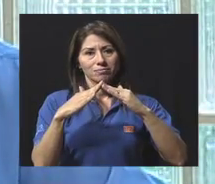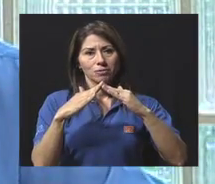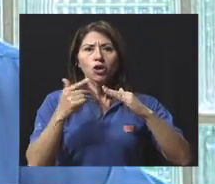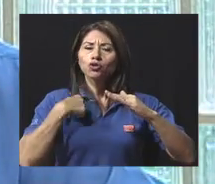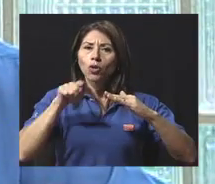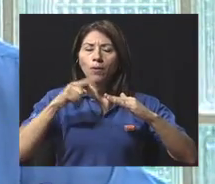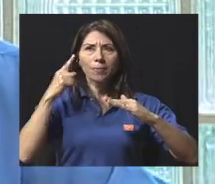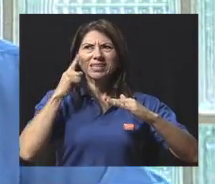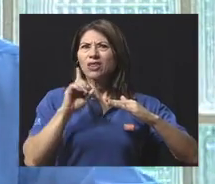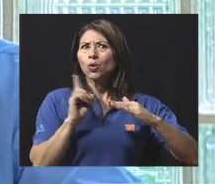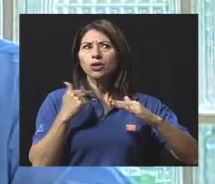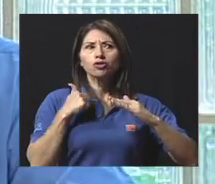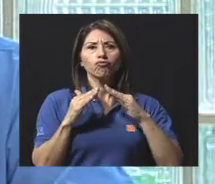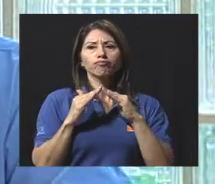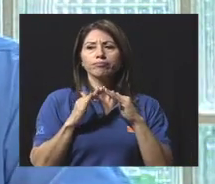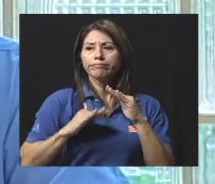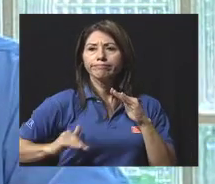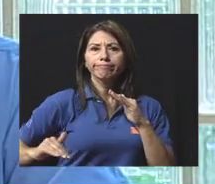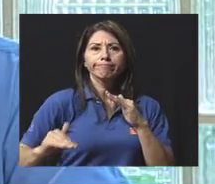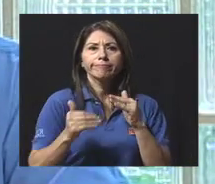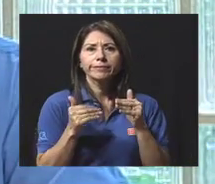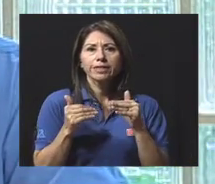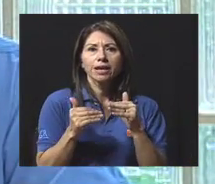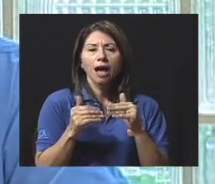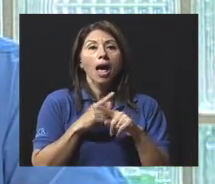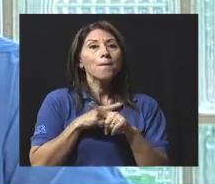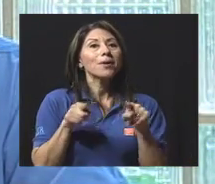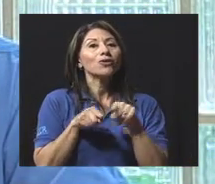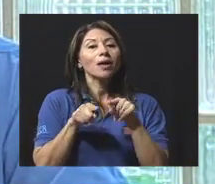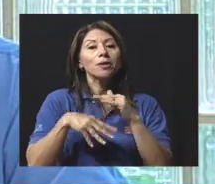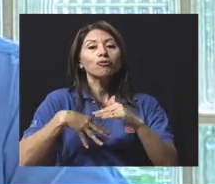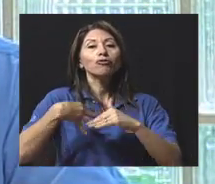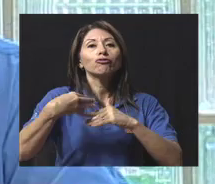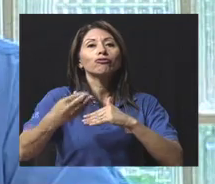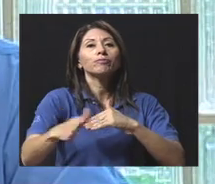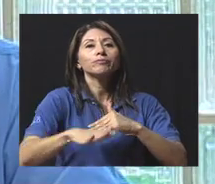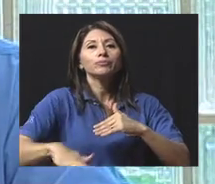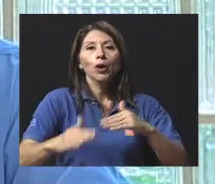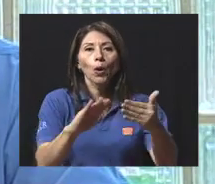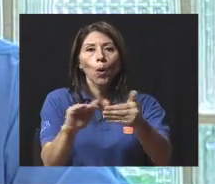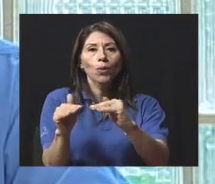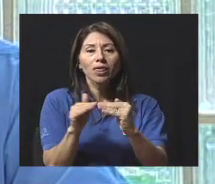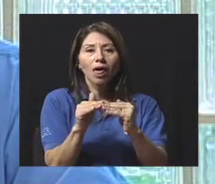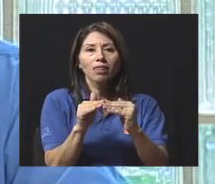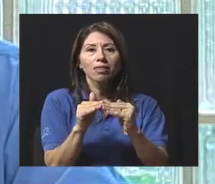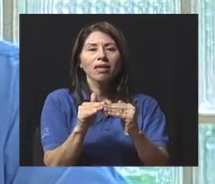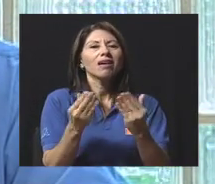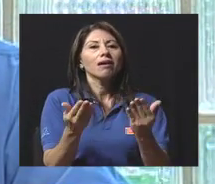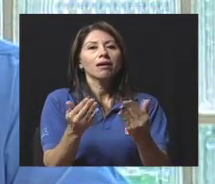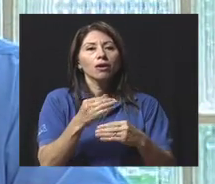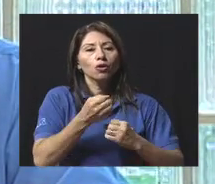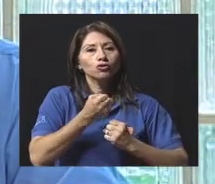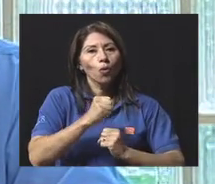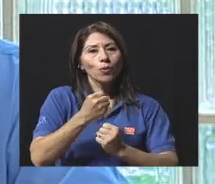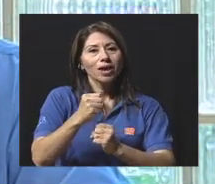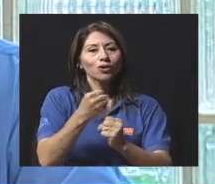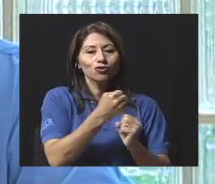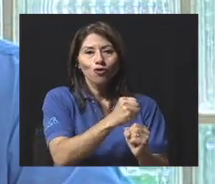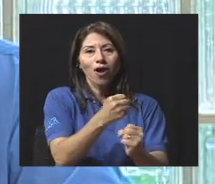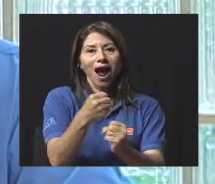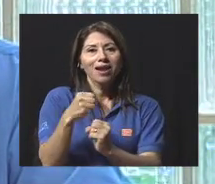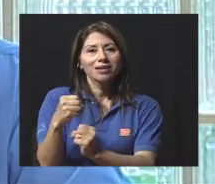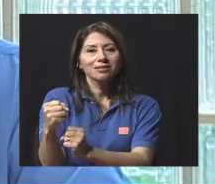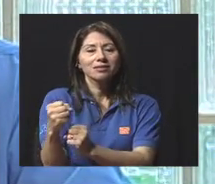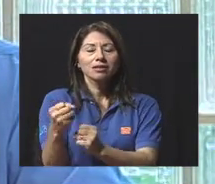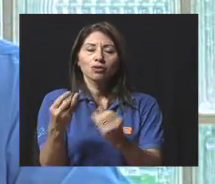entorno inmediato pero a nivel de comunidad los gobiernos locales por ejemplo tienen un papel muy importante que es el